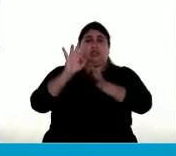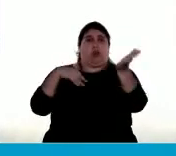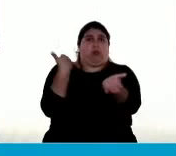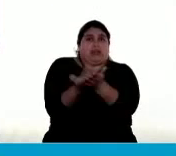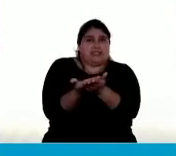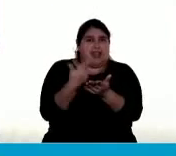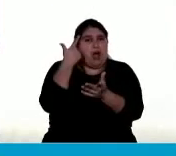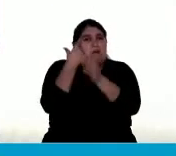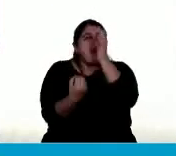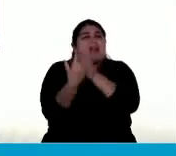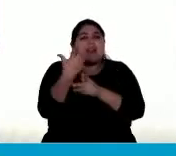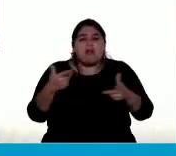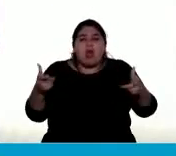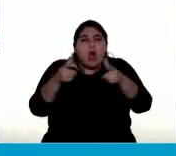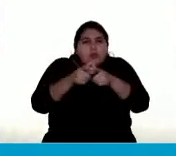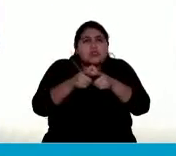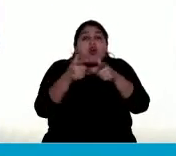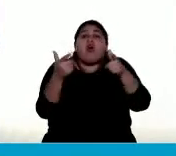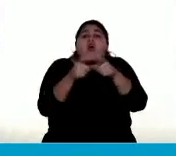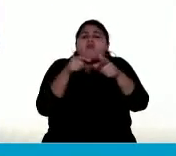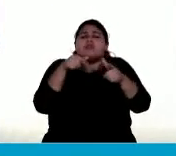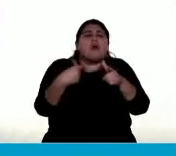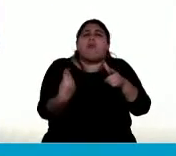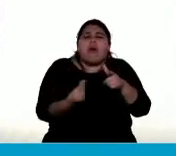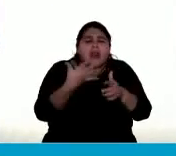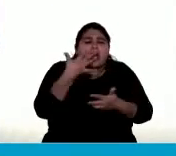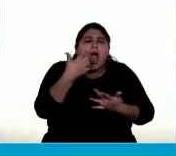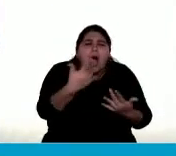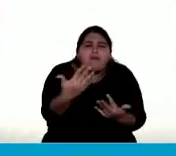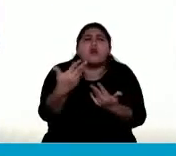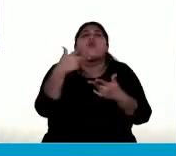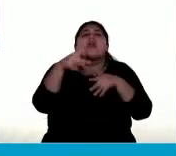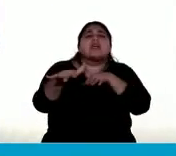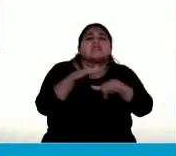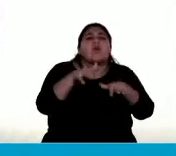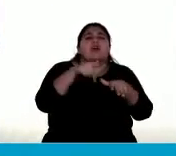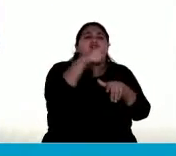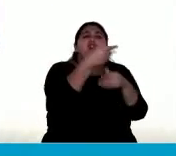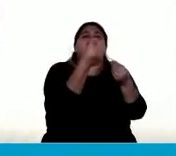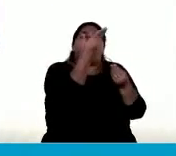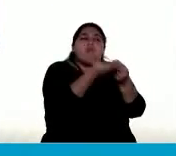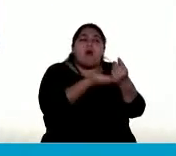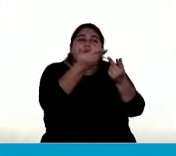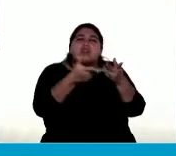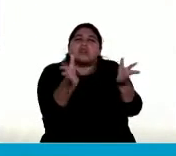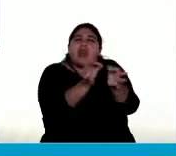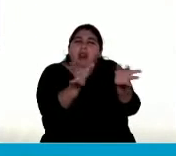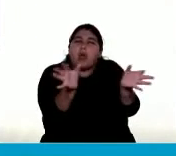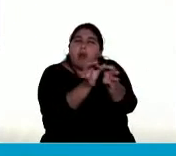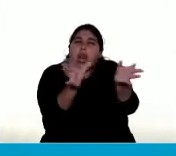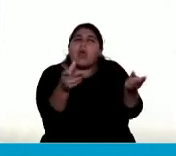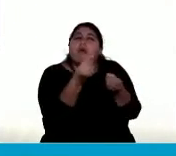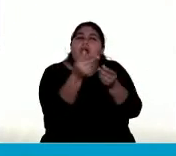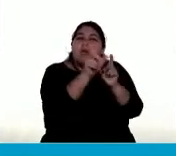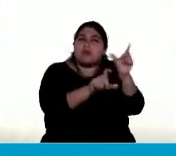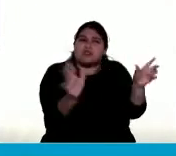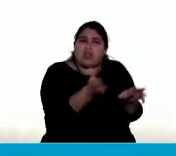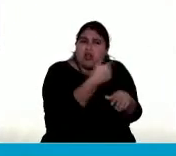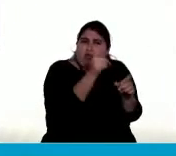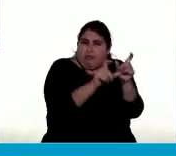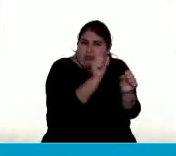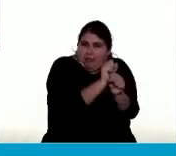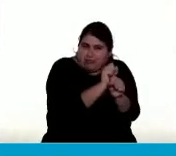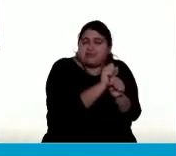crear una comisión que evalúe las condiciones de liberación de todos los detenidos. Porque entendemos,